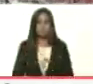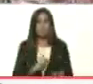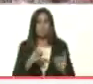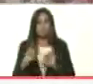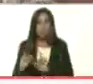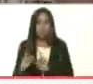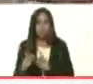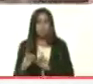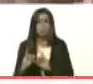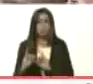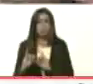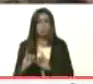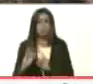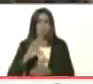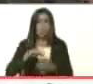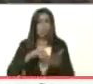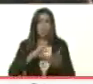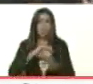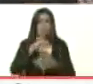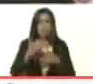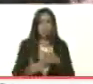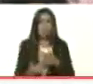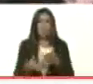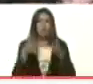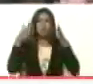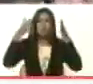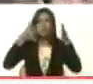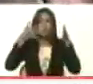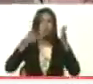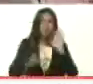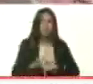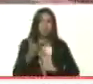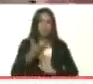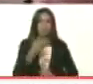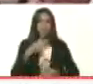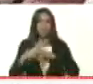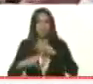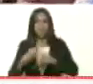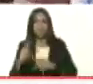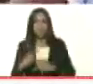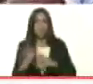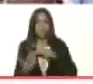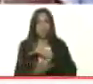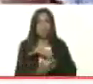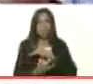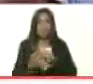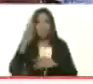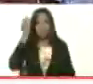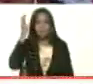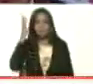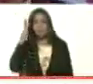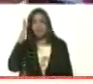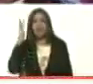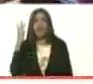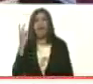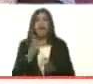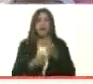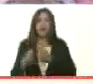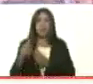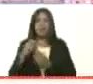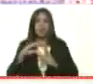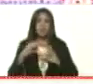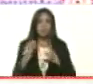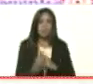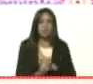Igualmente, el plan de formación, muy importante, formación política, técnica, ideológica, económica,